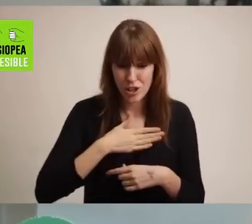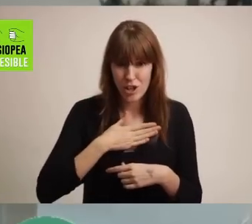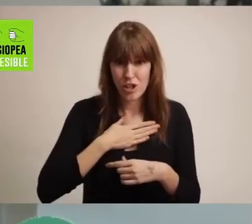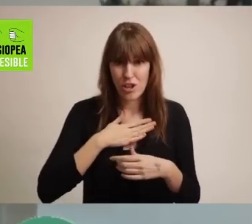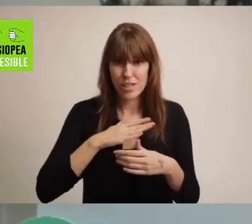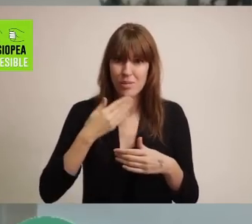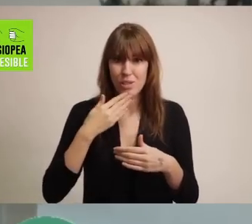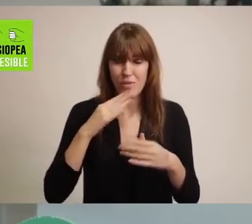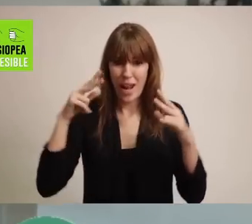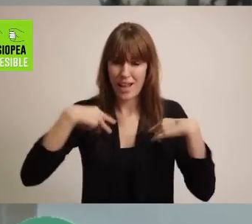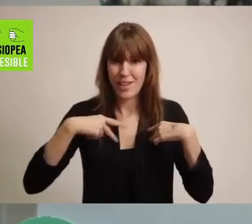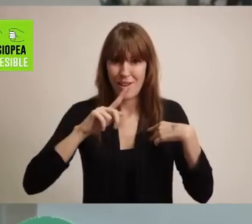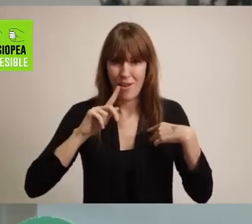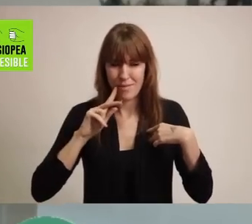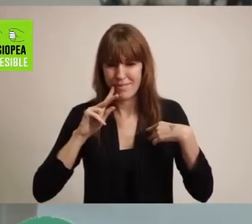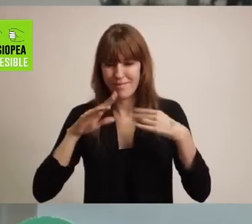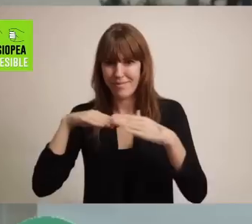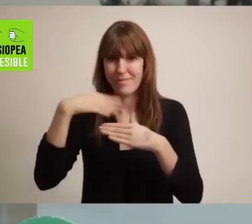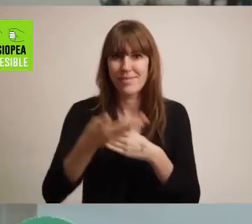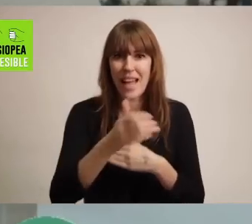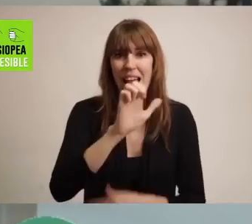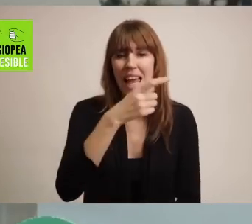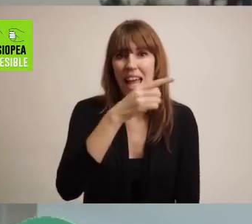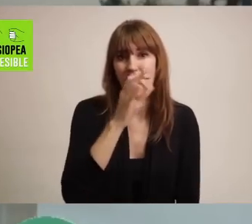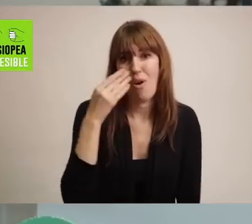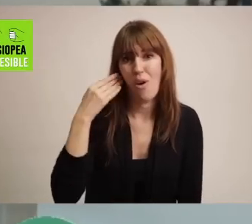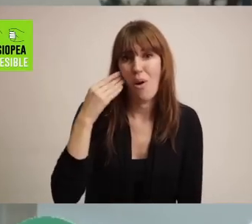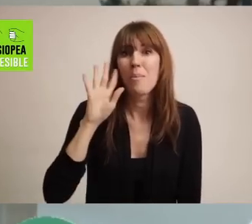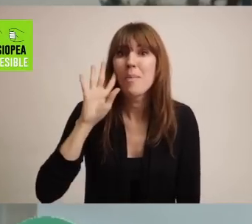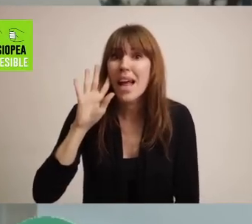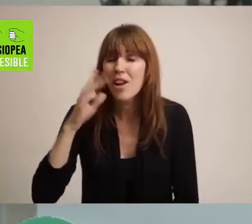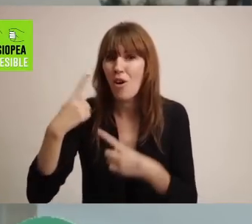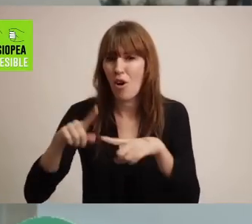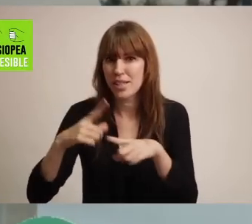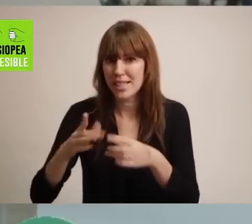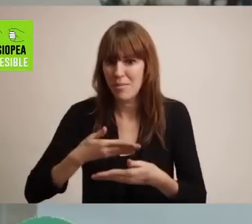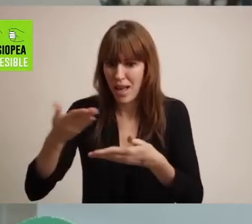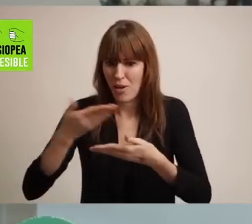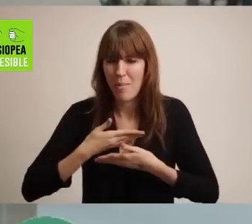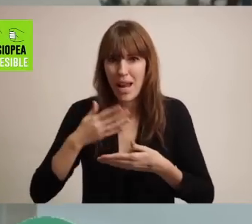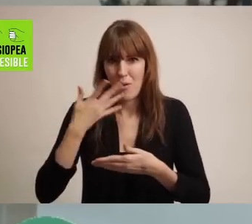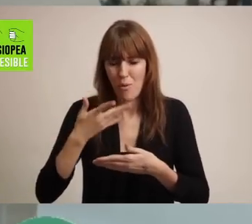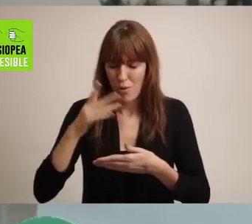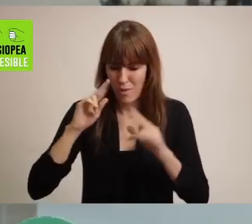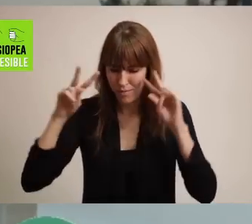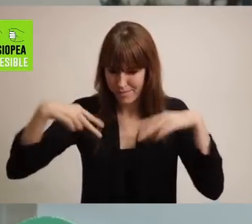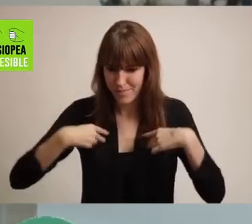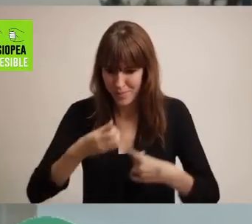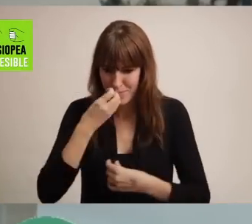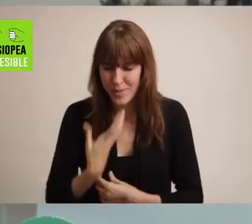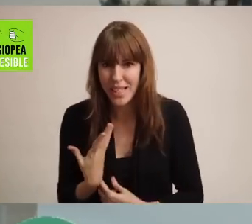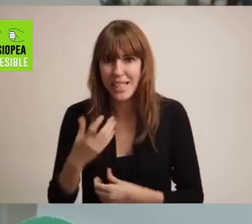Lo que nos lleve hacia nosotros para conocernos mejor, para trabajarnos mejor, para